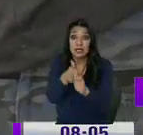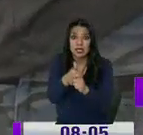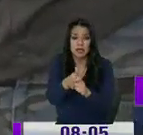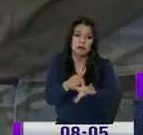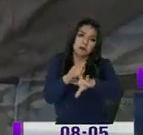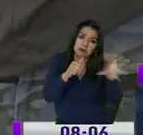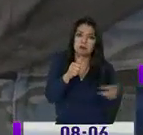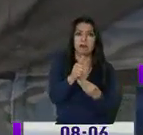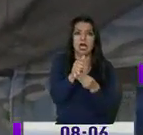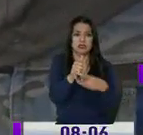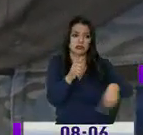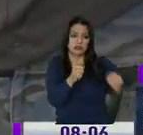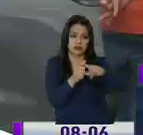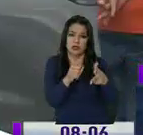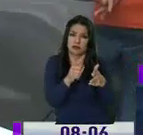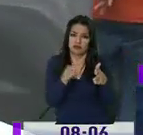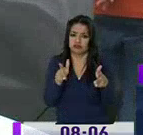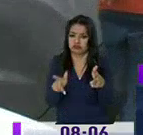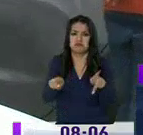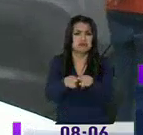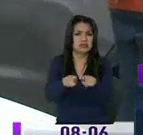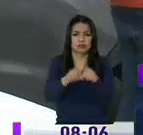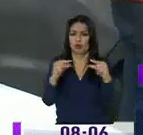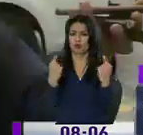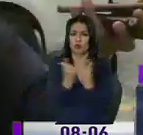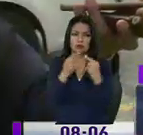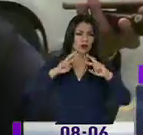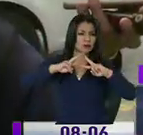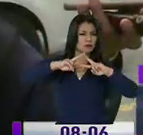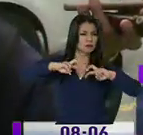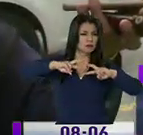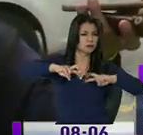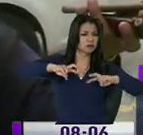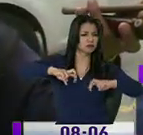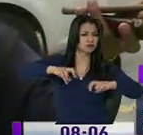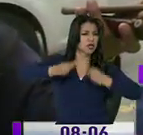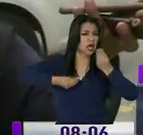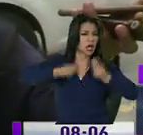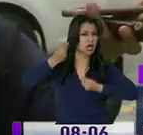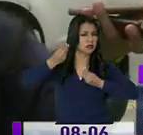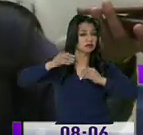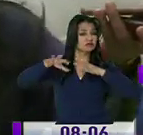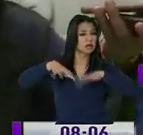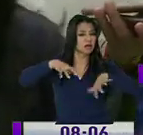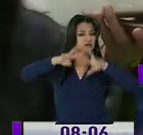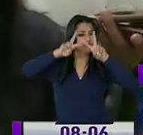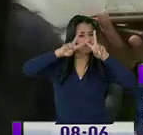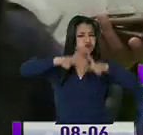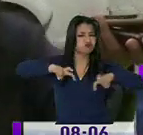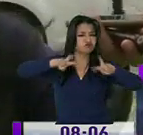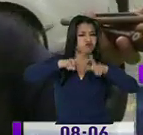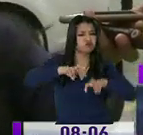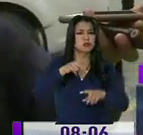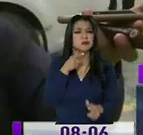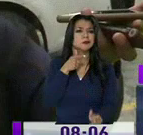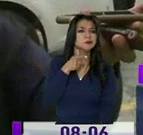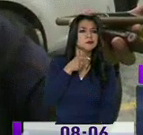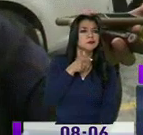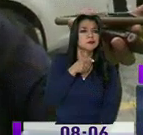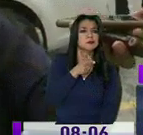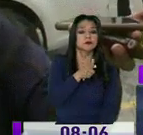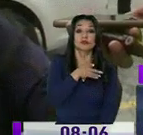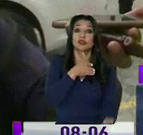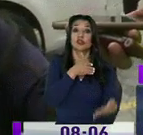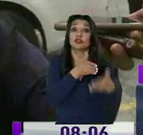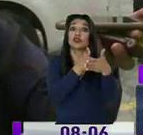personas que eran parte de la supuesta estructura de espionaje. Que estaban haciendo algunas actividades, presumiblemente atentando contra